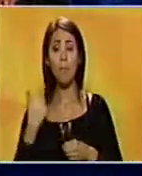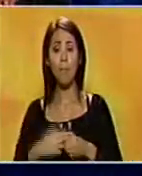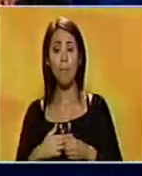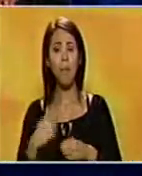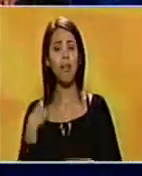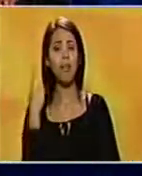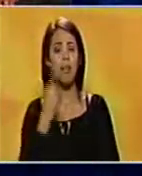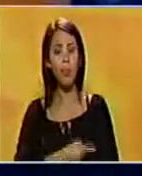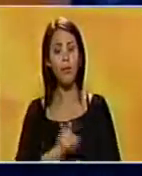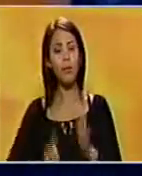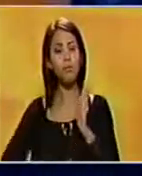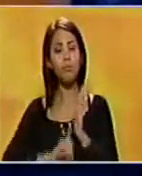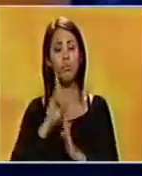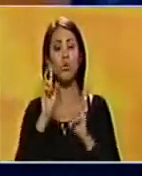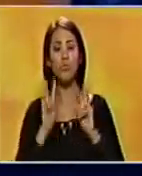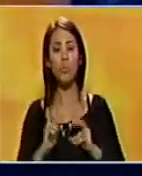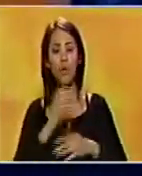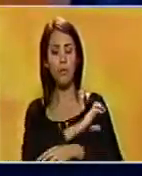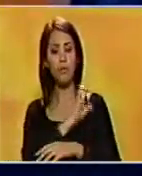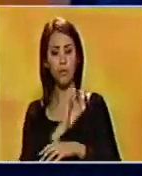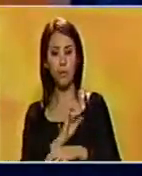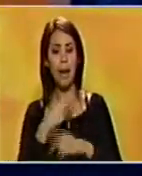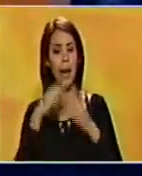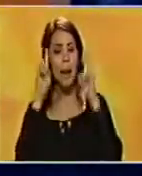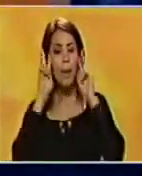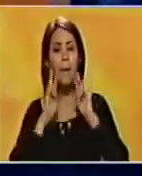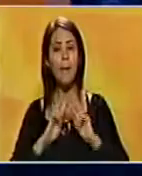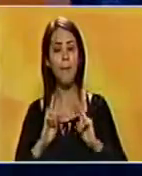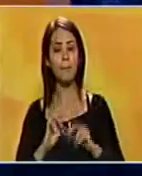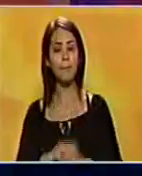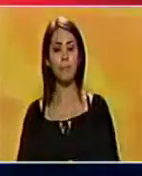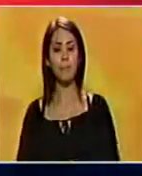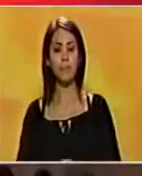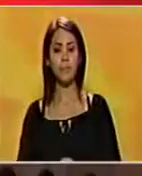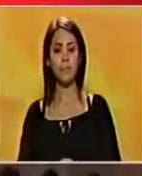obligación de desarrollar nuevos tipos de energías limpias y renovables que no afecten el medio ambiente.